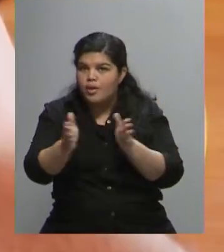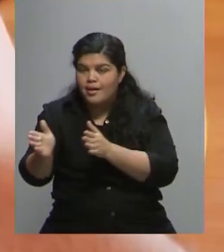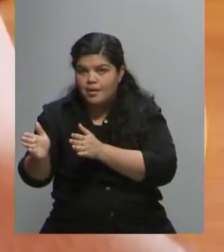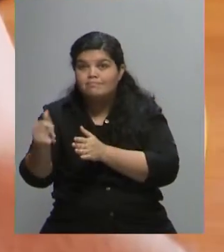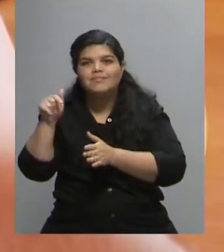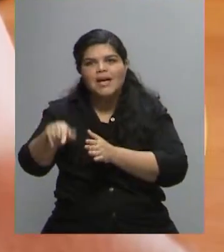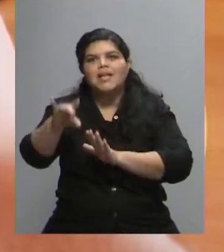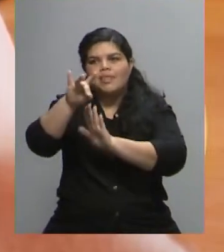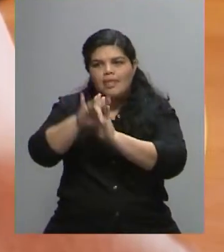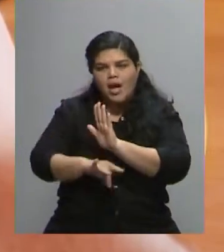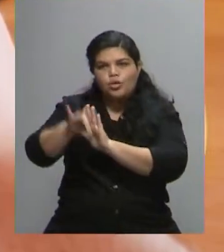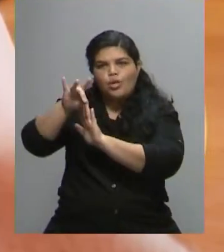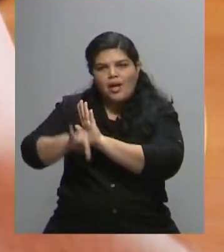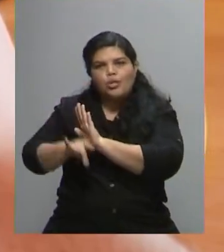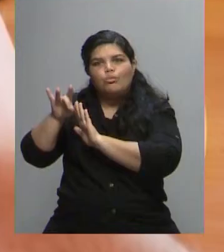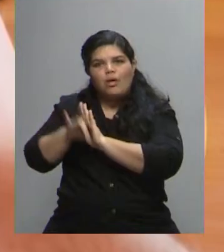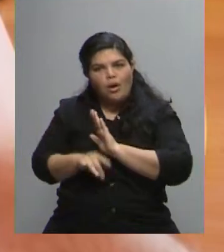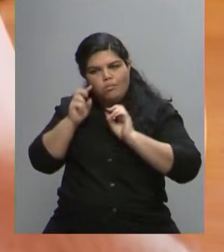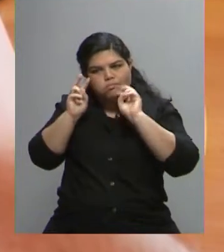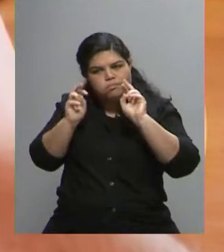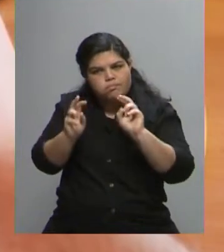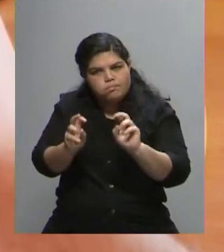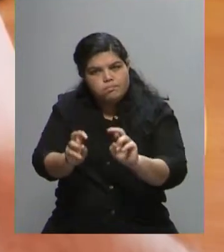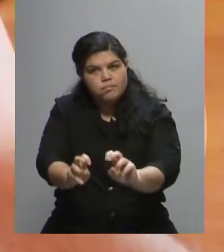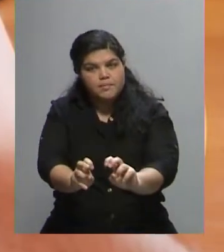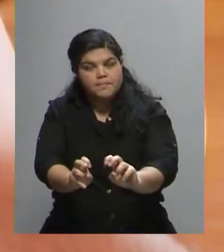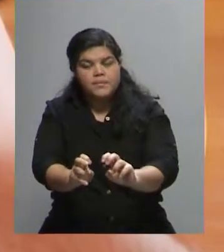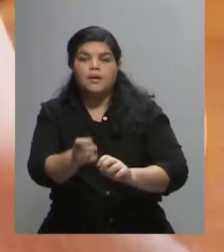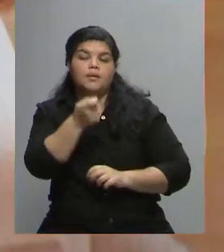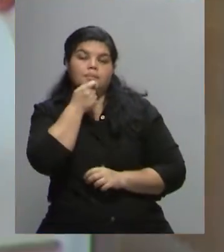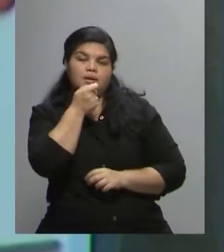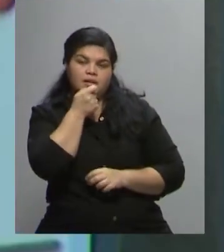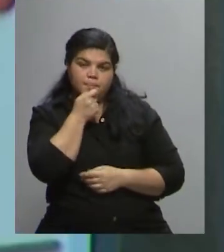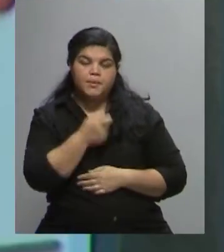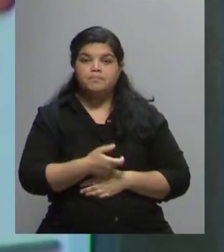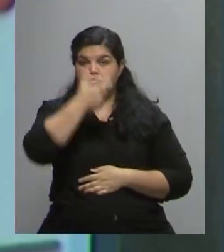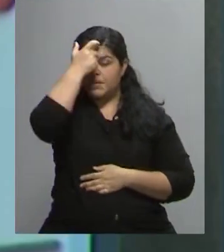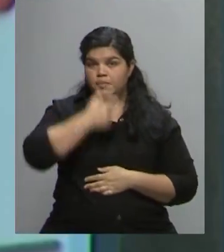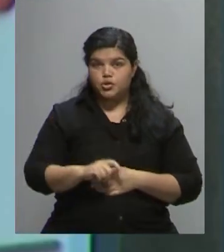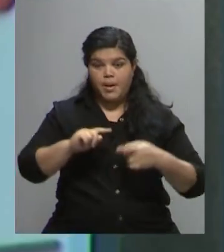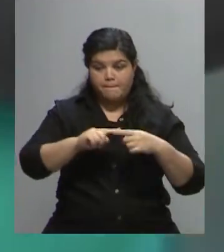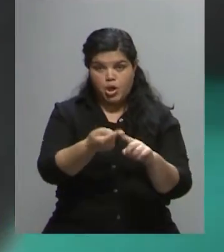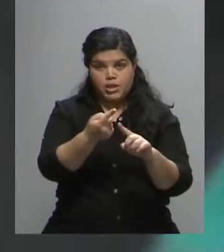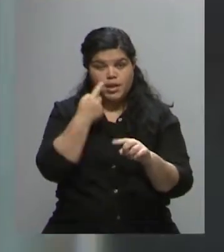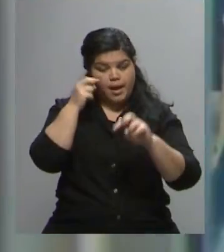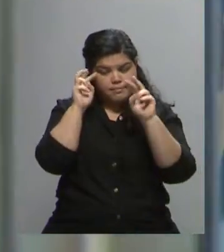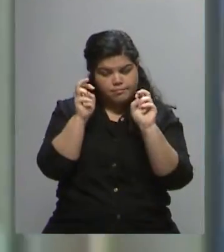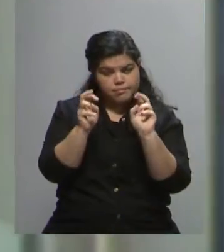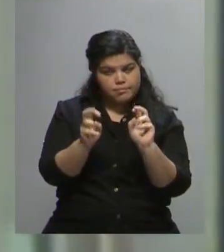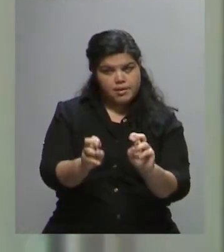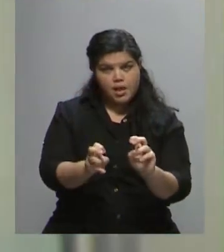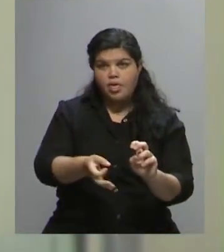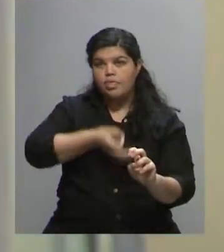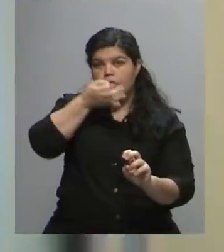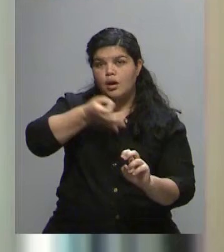¿no? Yo que sé, vos ponete a pensar que un político haciendo un pequeño análisis del discurso